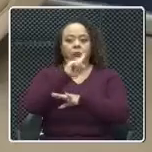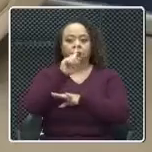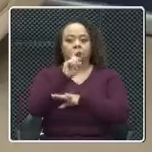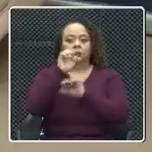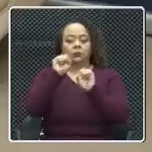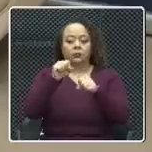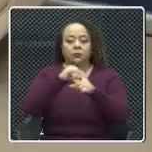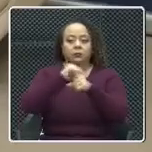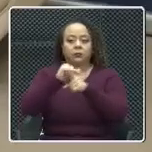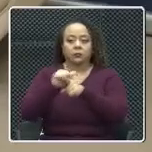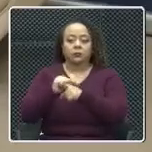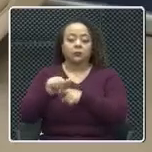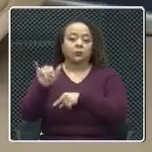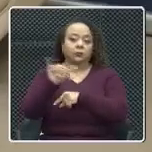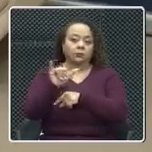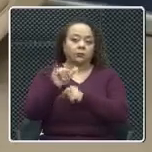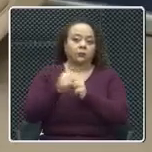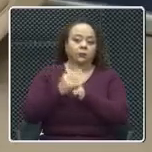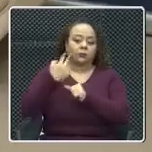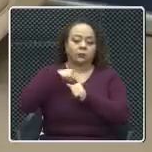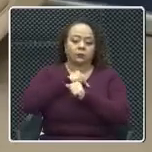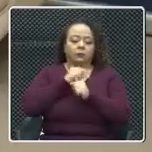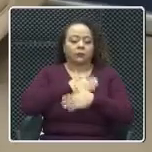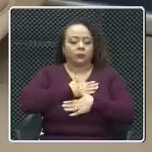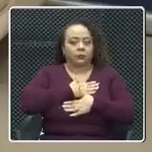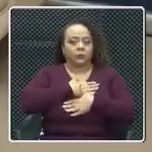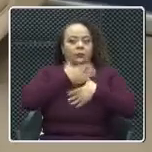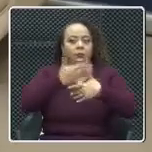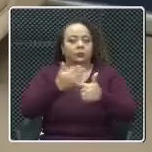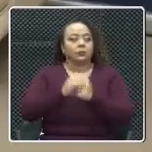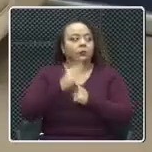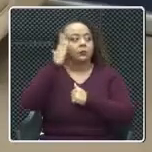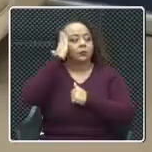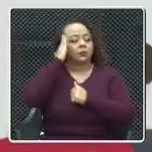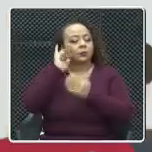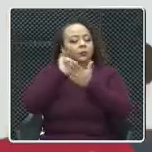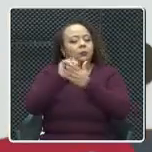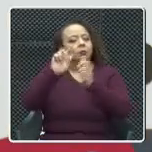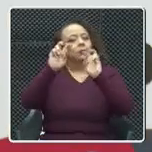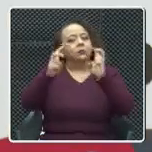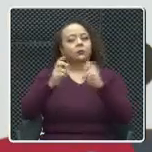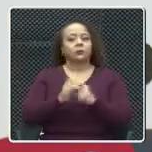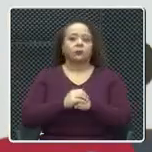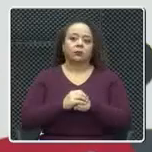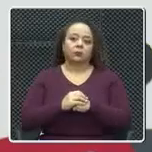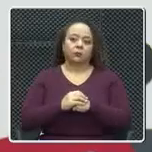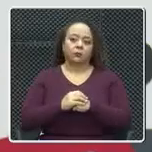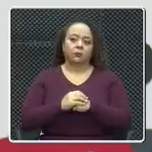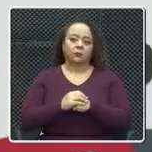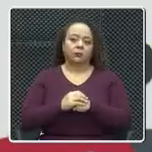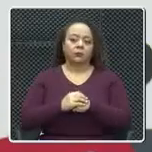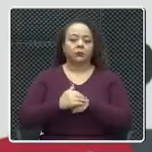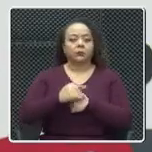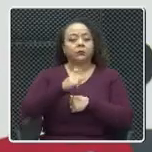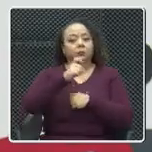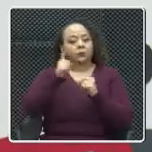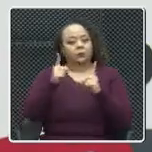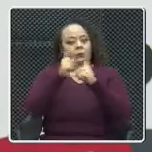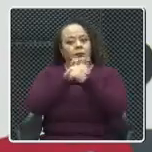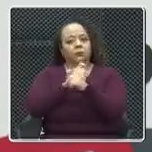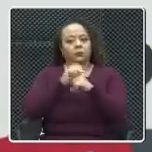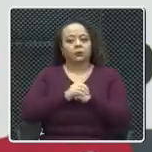podamos capacitar también. Estamos en clara disposición, sabemos que es un tema que se las trae, es un